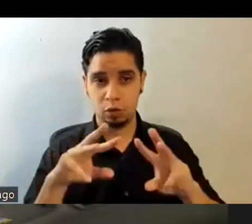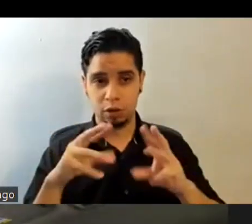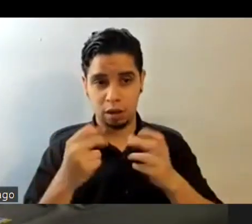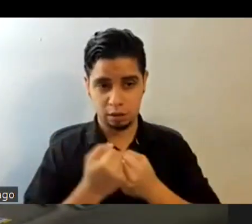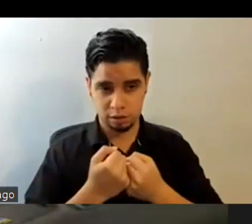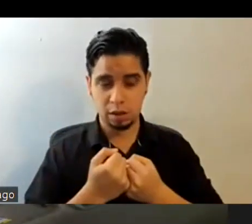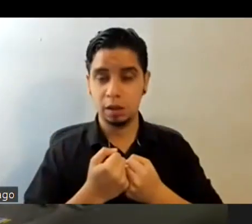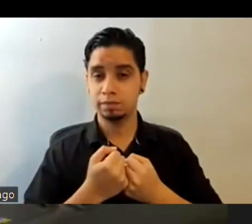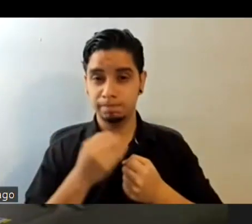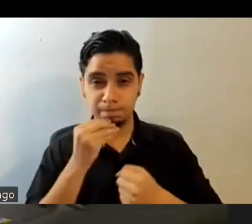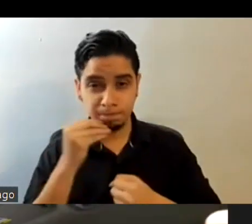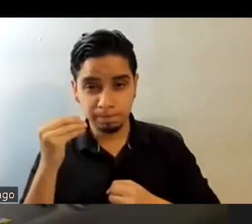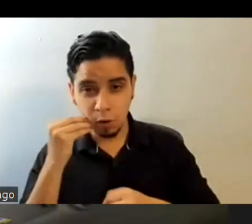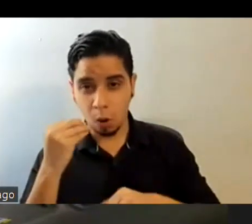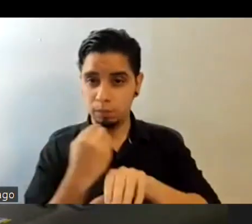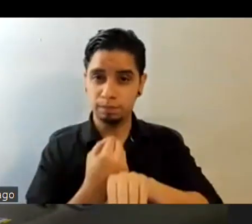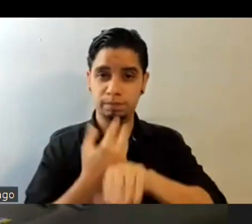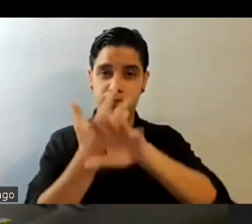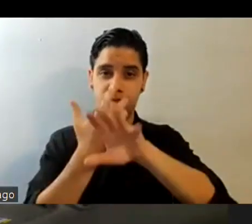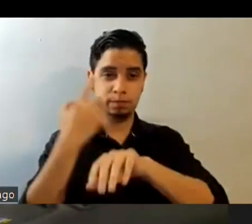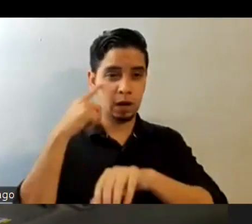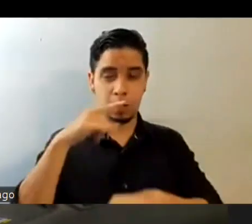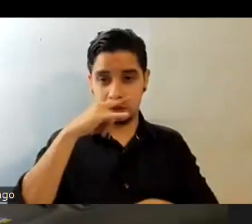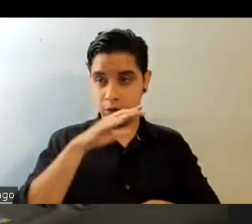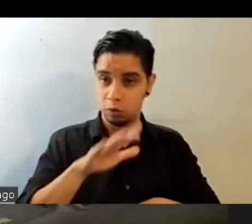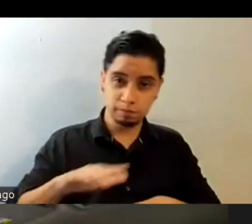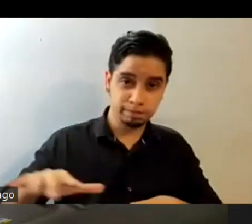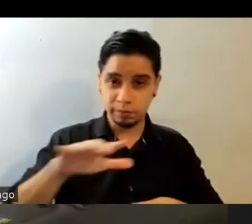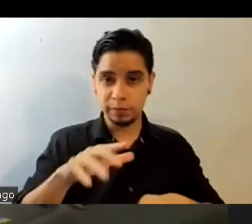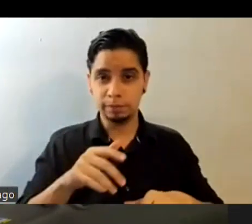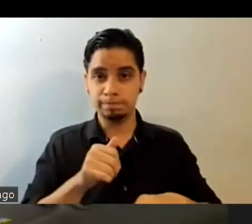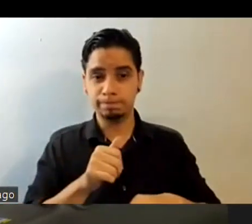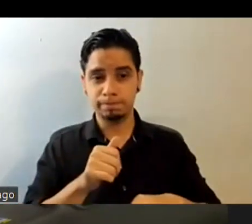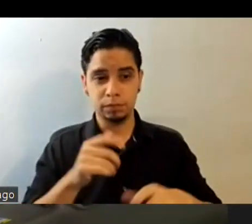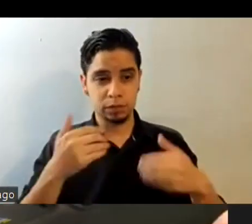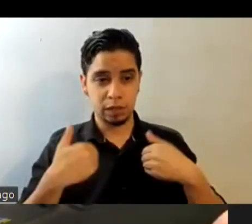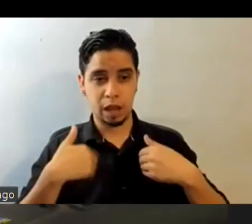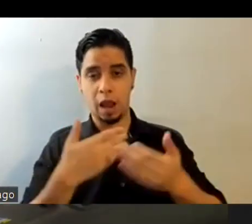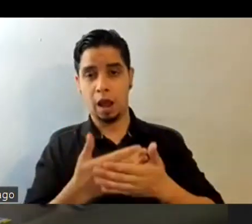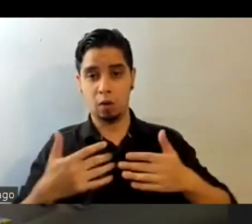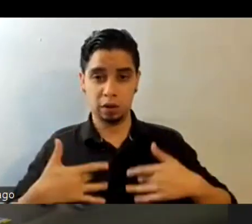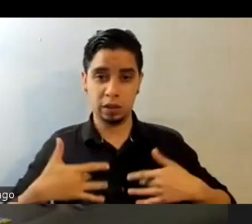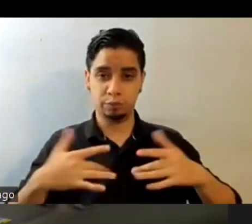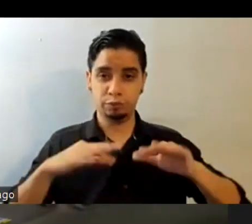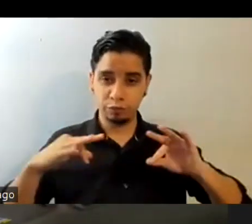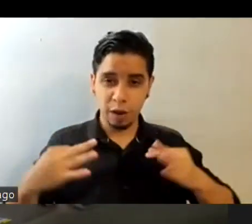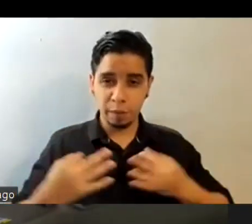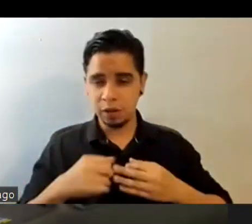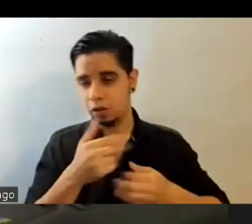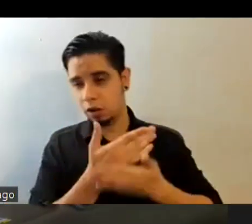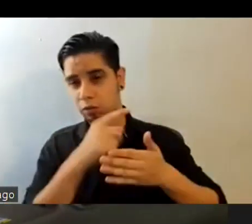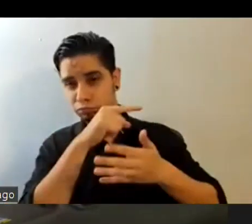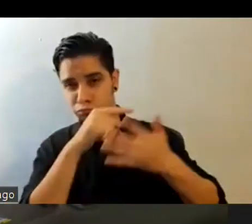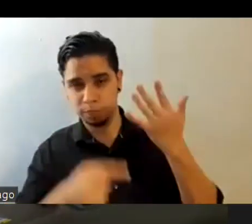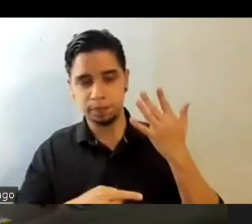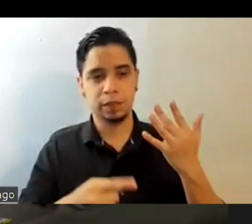desde nuestra casa y dijimos, bueno, para los niños que están encerrados, para que puedan tener una actividad en familia, etcétera. Así